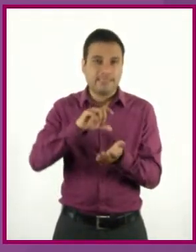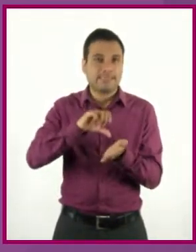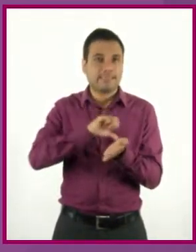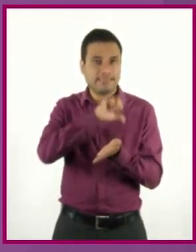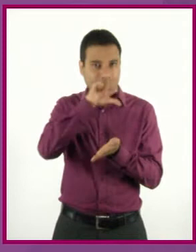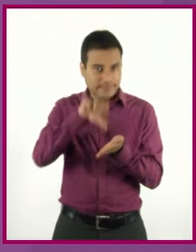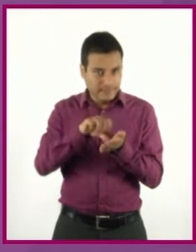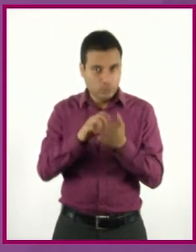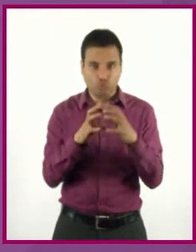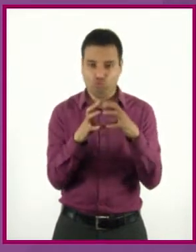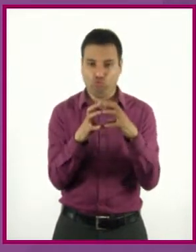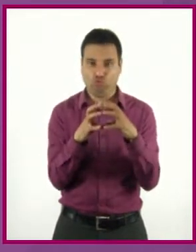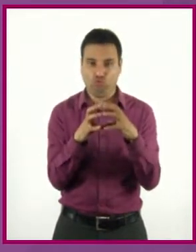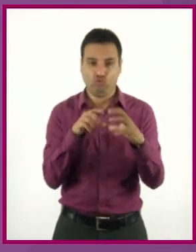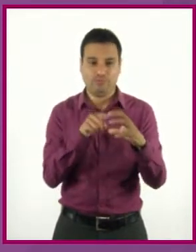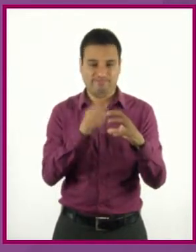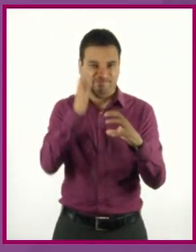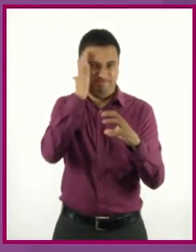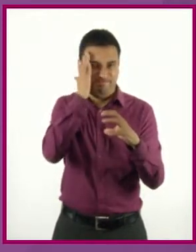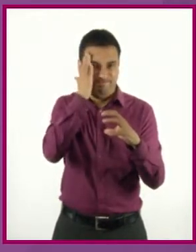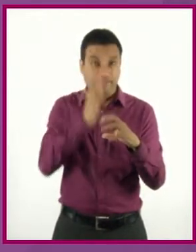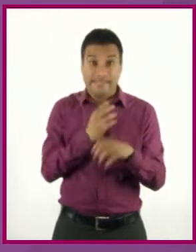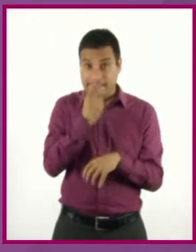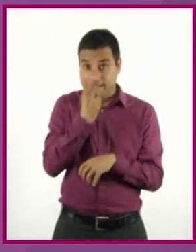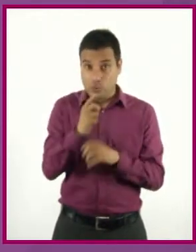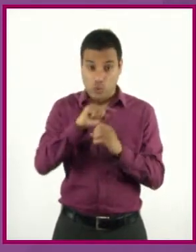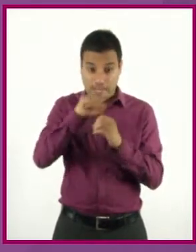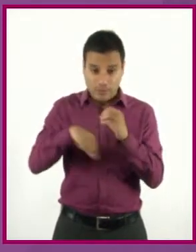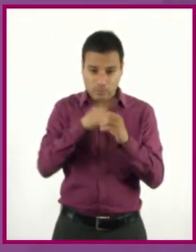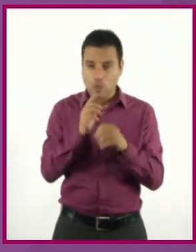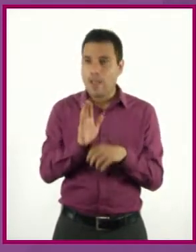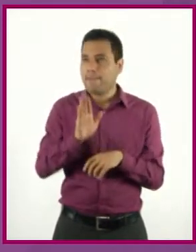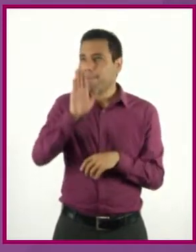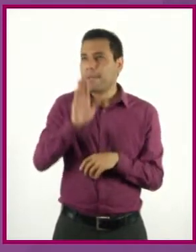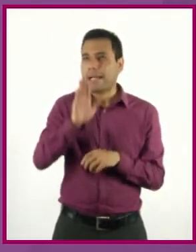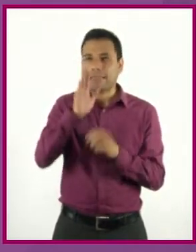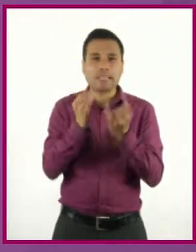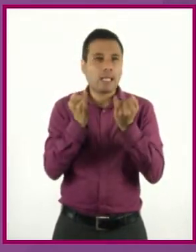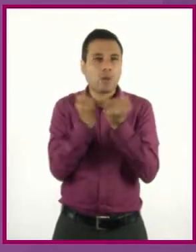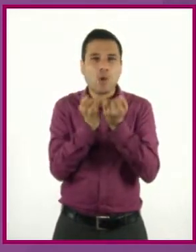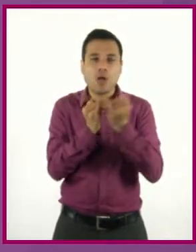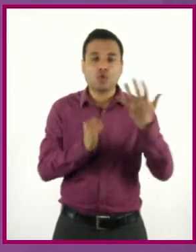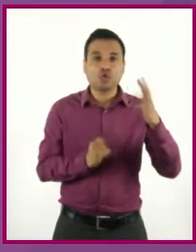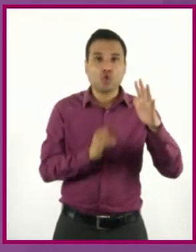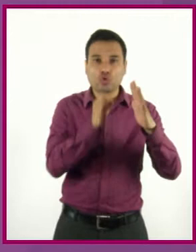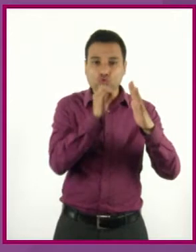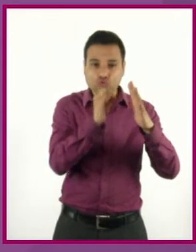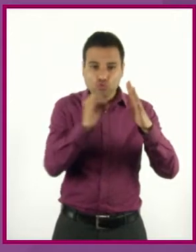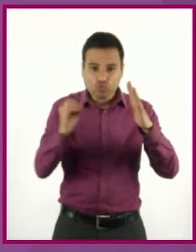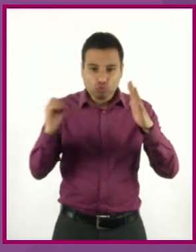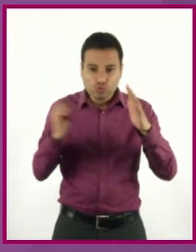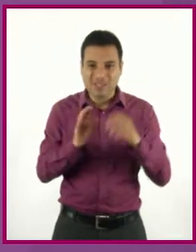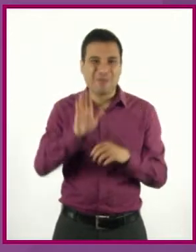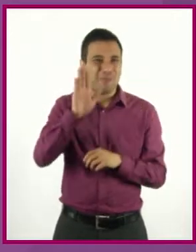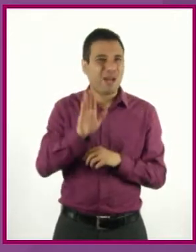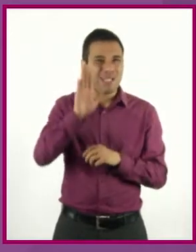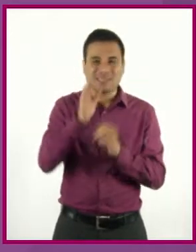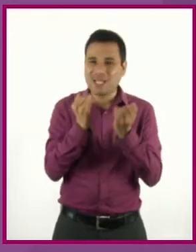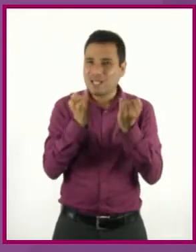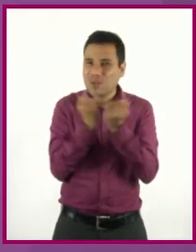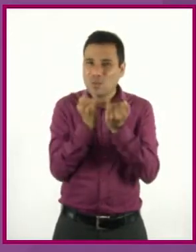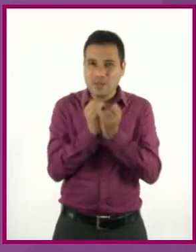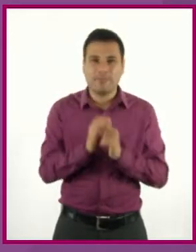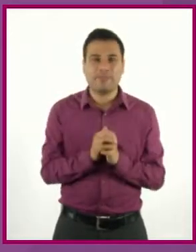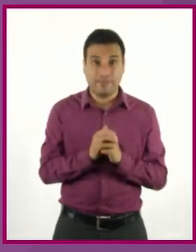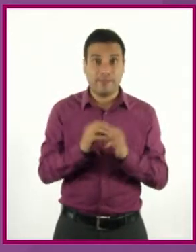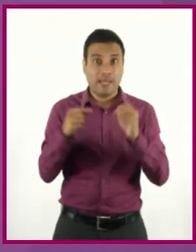atómico. Pensó que el átomo debía parecerse al sistema solar, con un núcleo en el centro y electrones dando